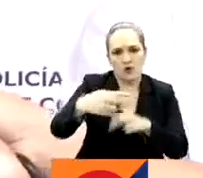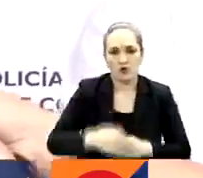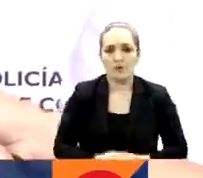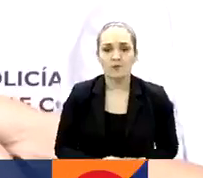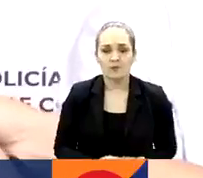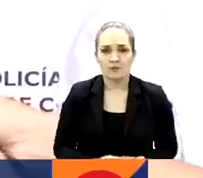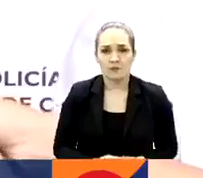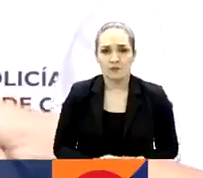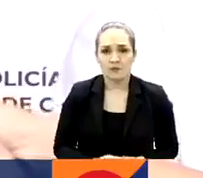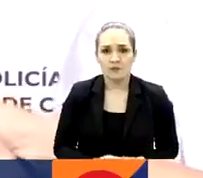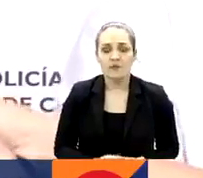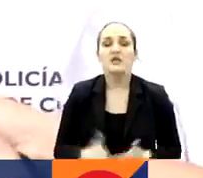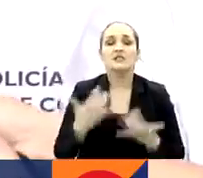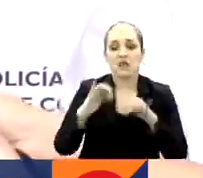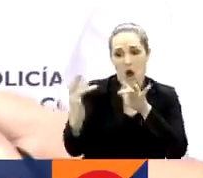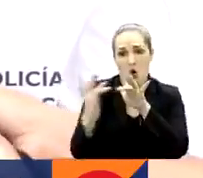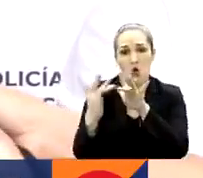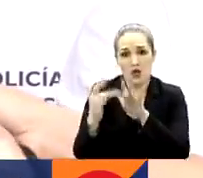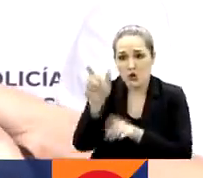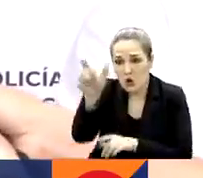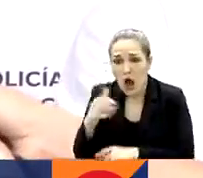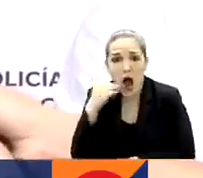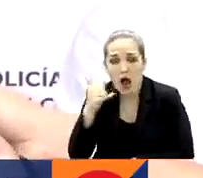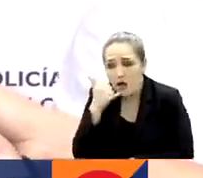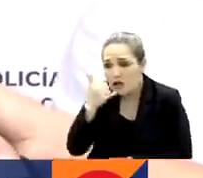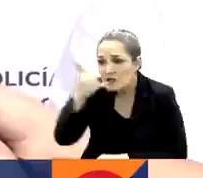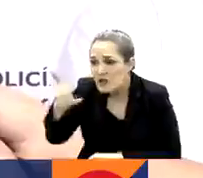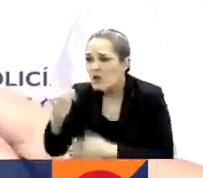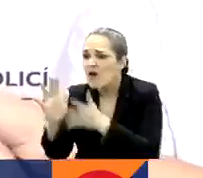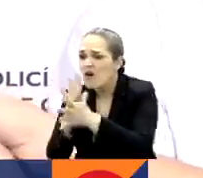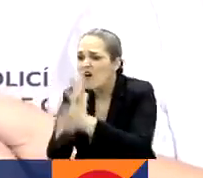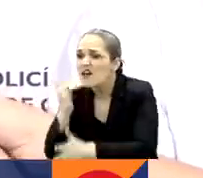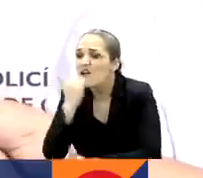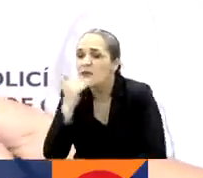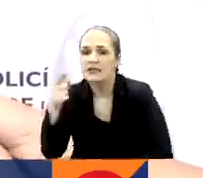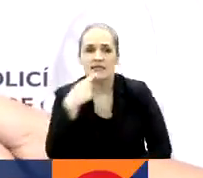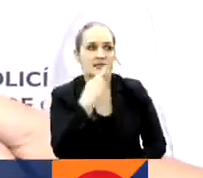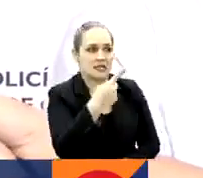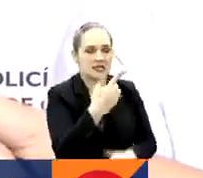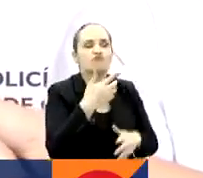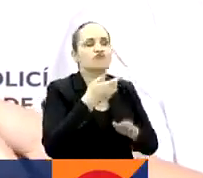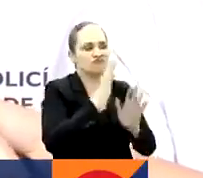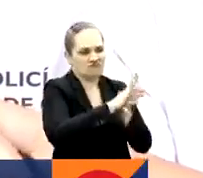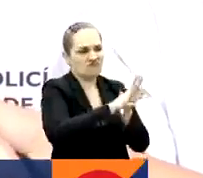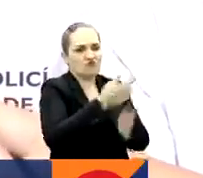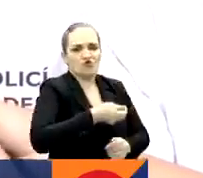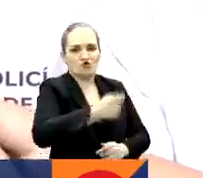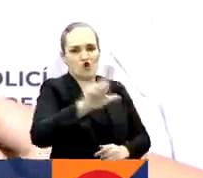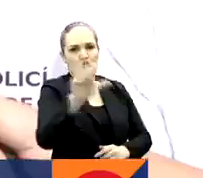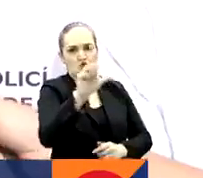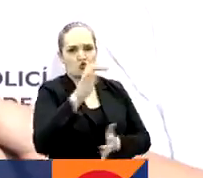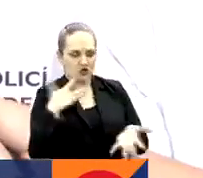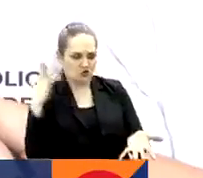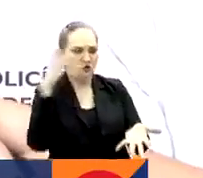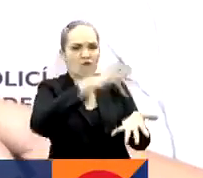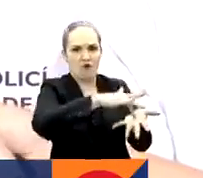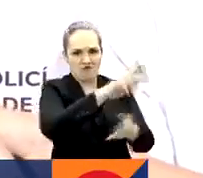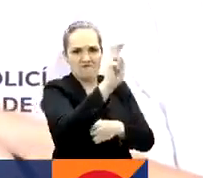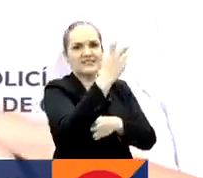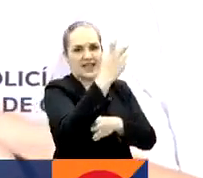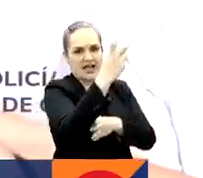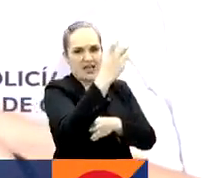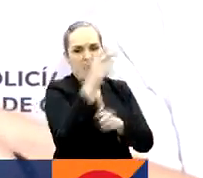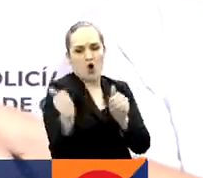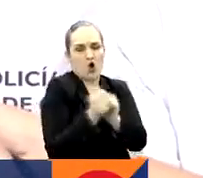día de hoy ya nos contactamos con ella. Okay. Ella nos informó que el día lunes con su abogado hará presencia en la Fiscalía General de la Nación